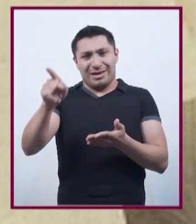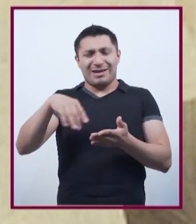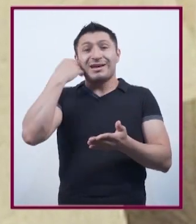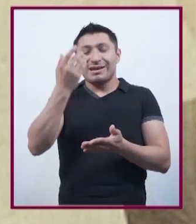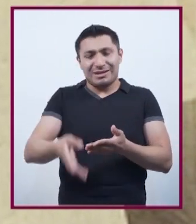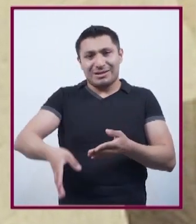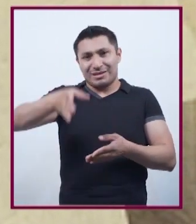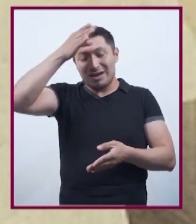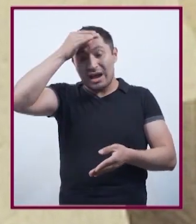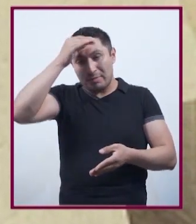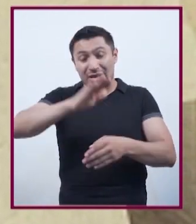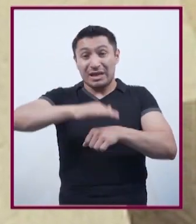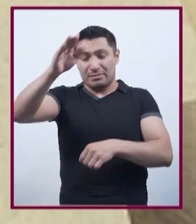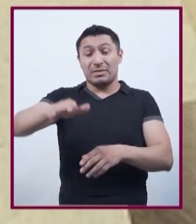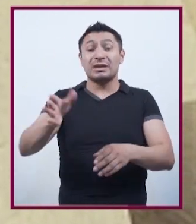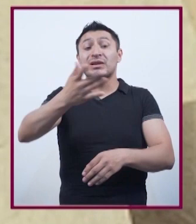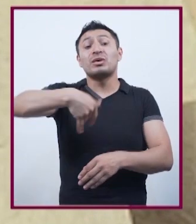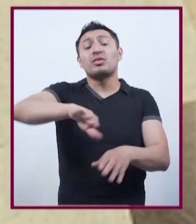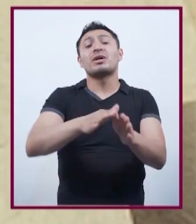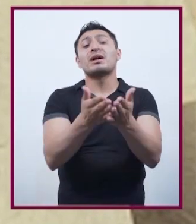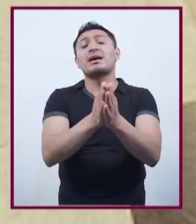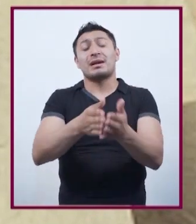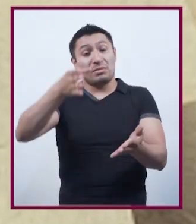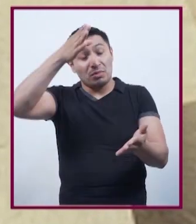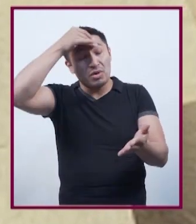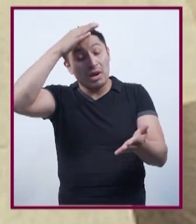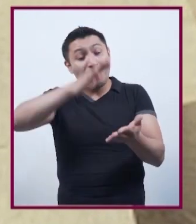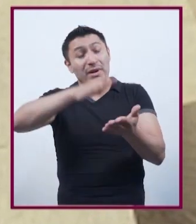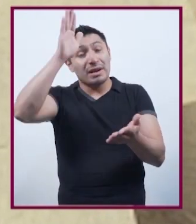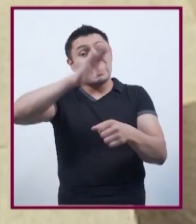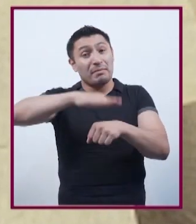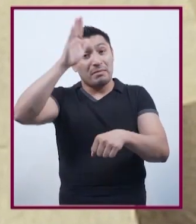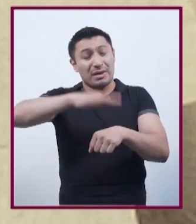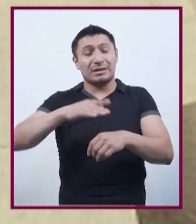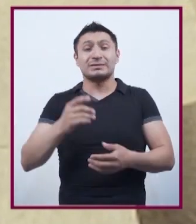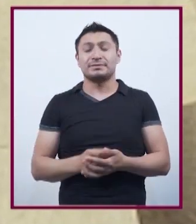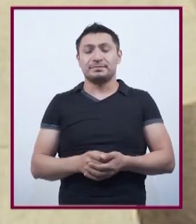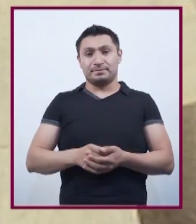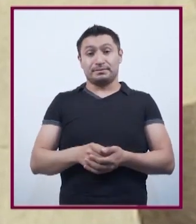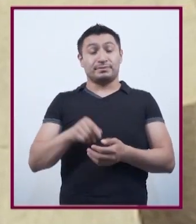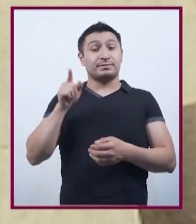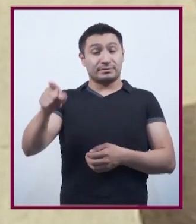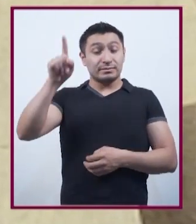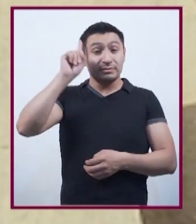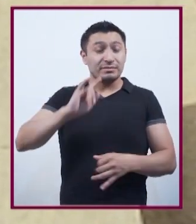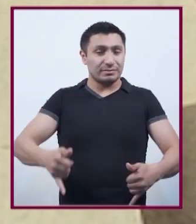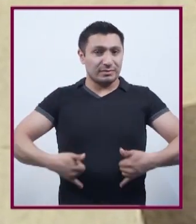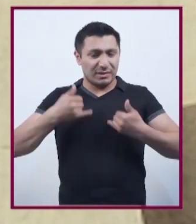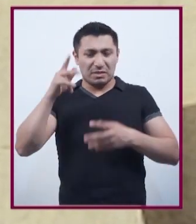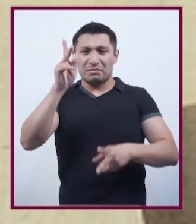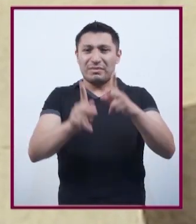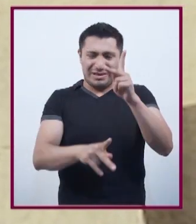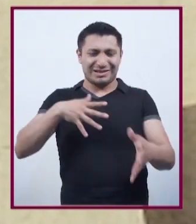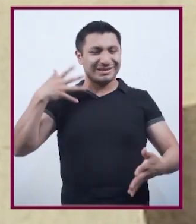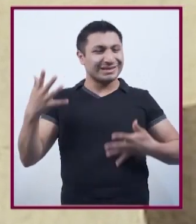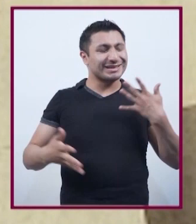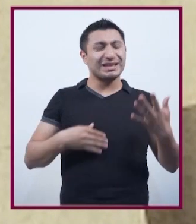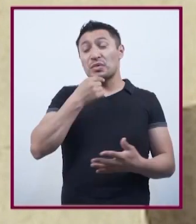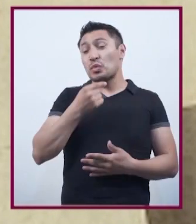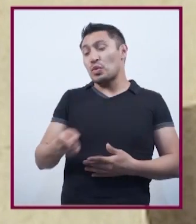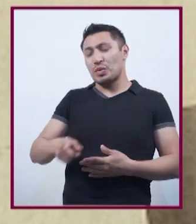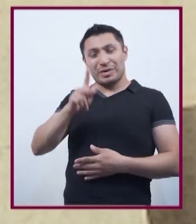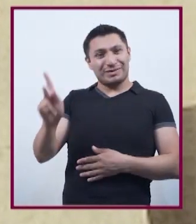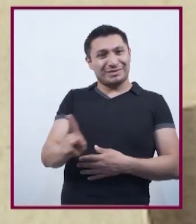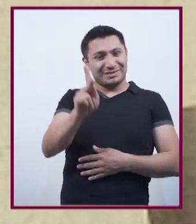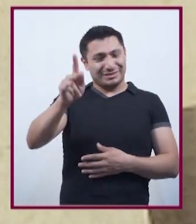Siempre buscaba la manera de obtener nuevos libros para aprender y disfrutar. Pese a la adversidad, Gabriela Mistral solía hablar con